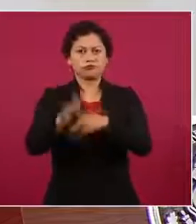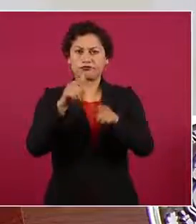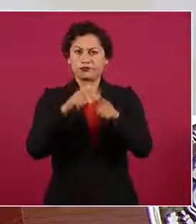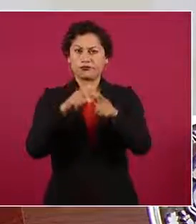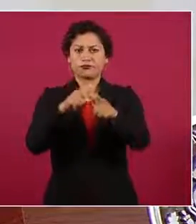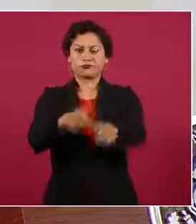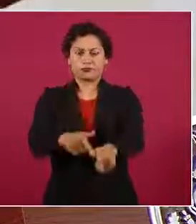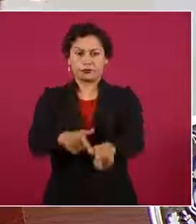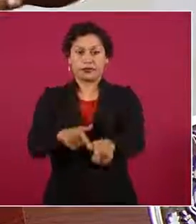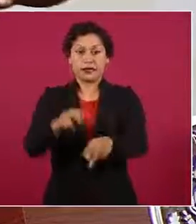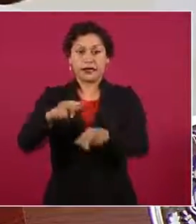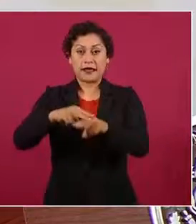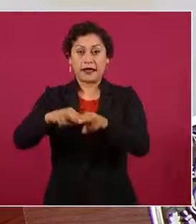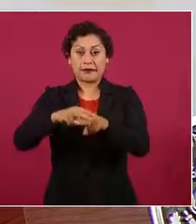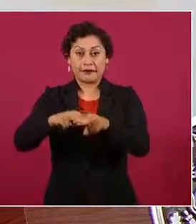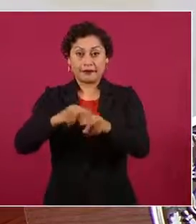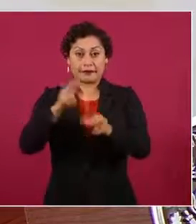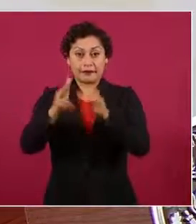El tren va arriba